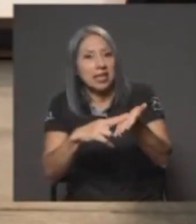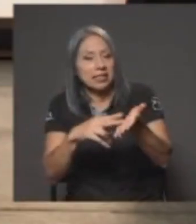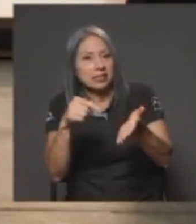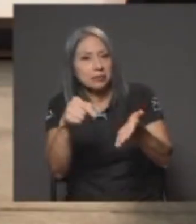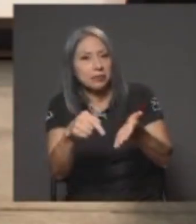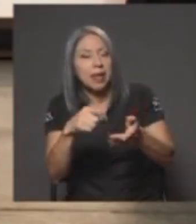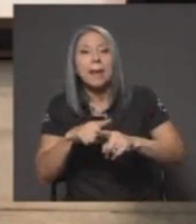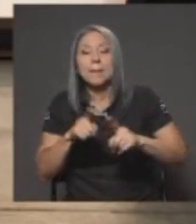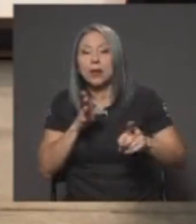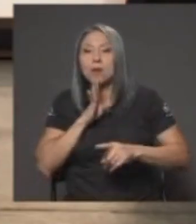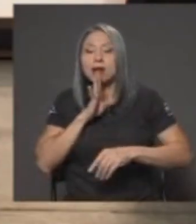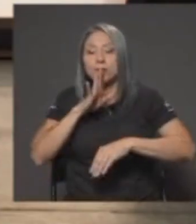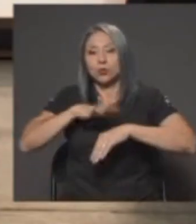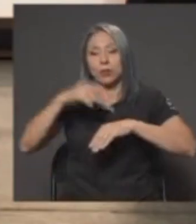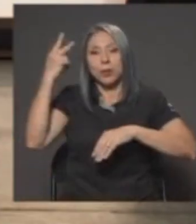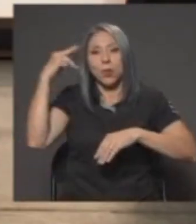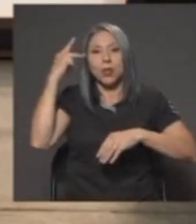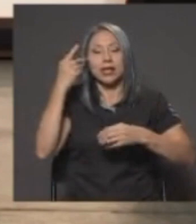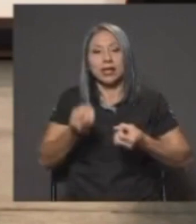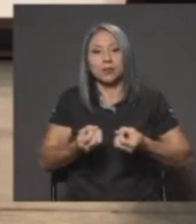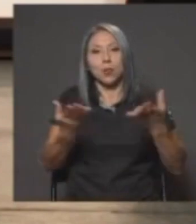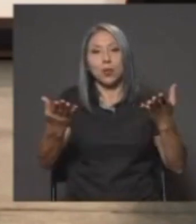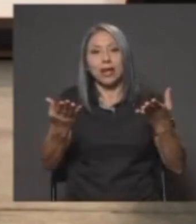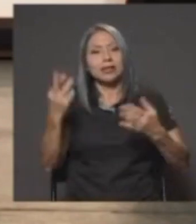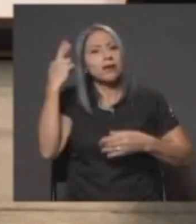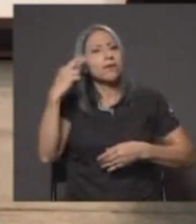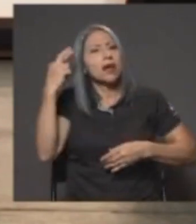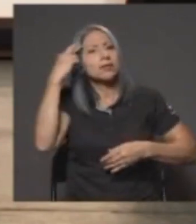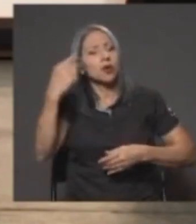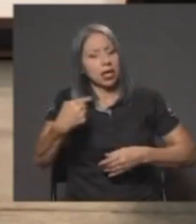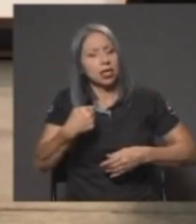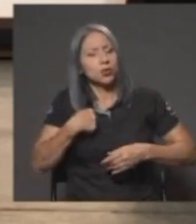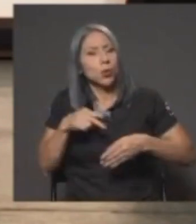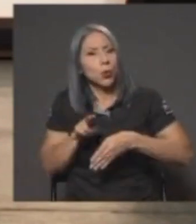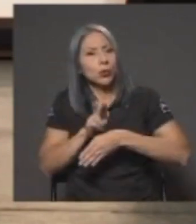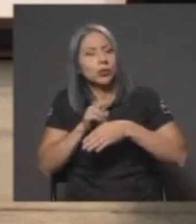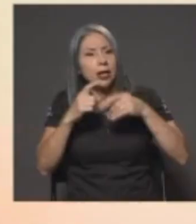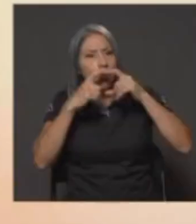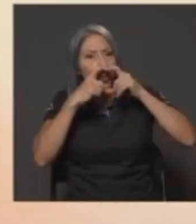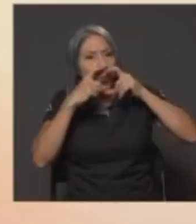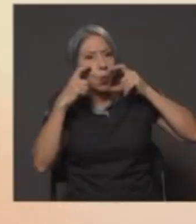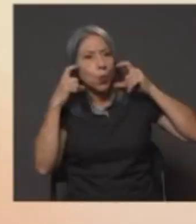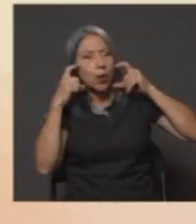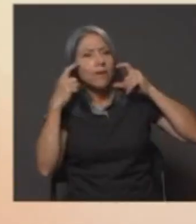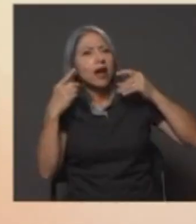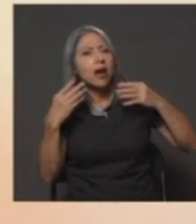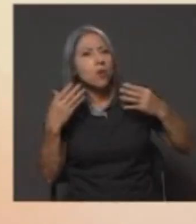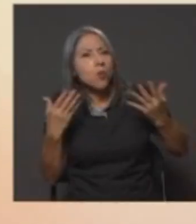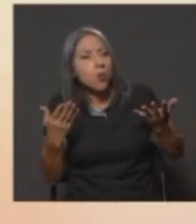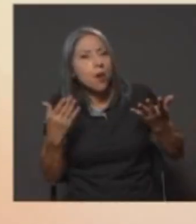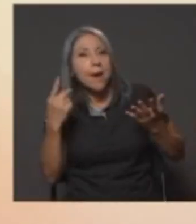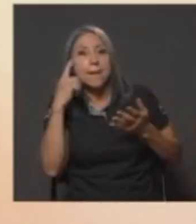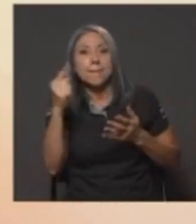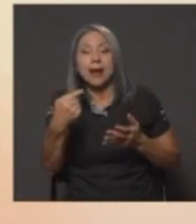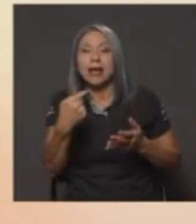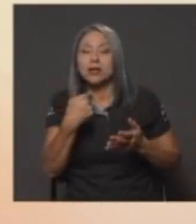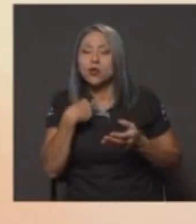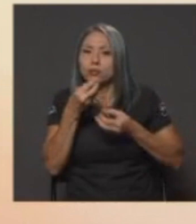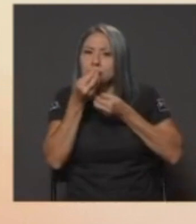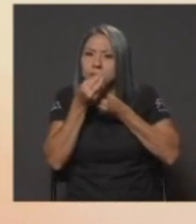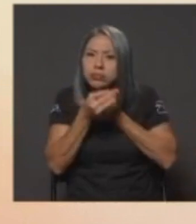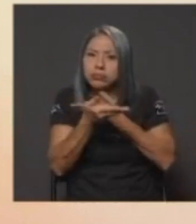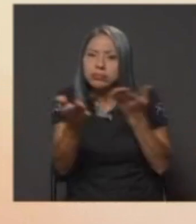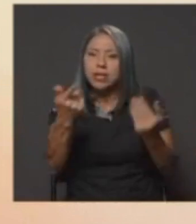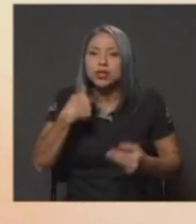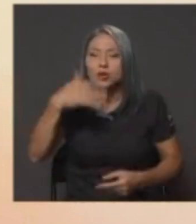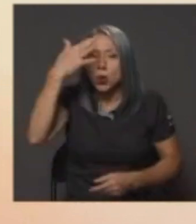públicas, la razón por la cual yo tengo mi cubrebocas puesto es para hacer una manifestación explícita de